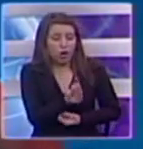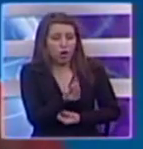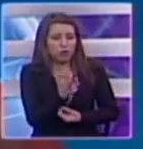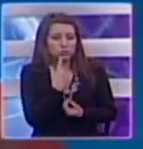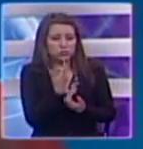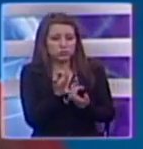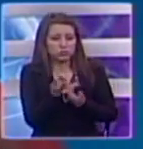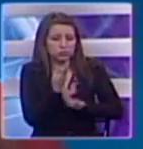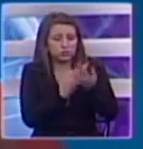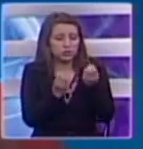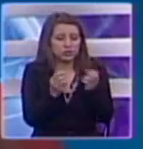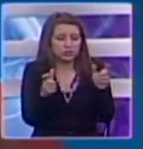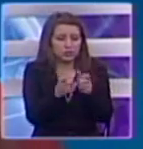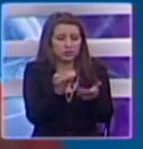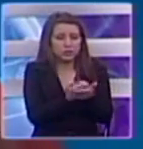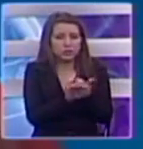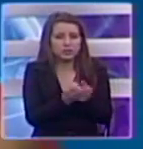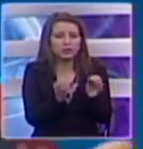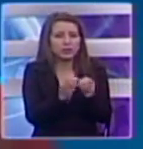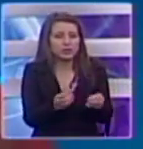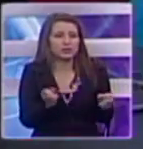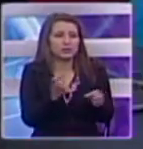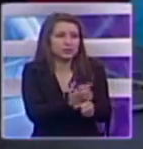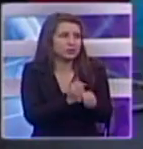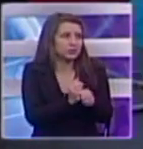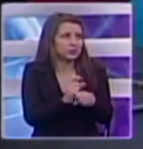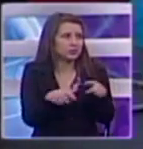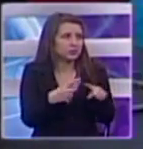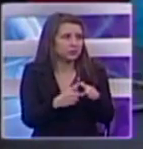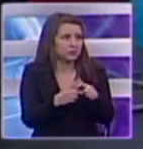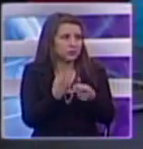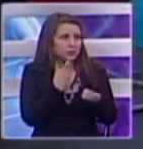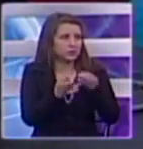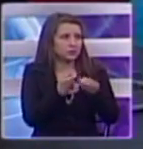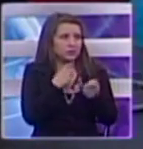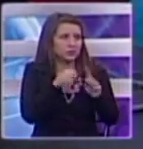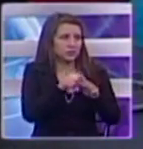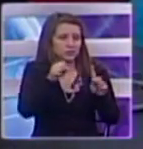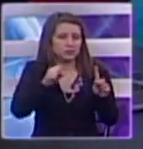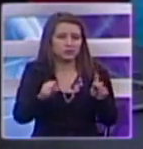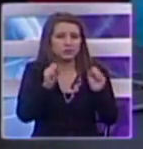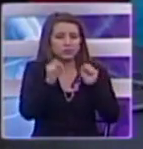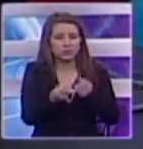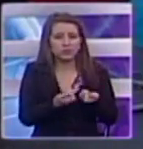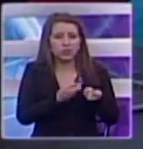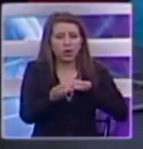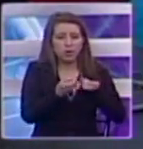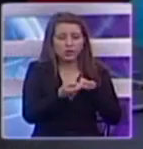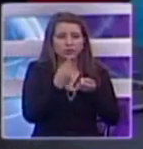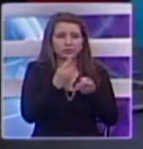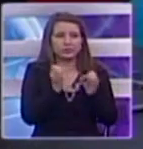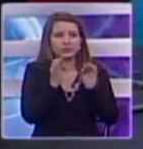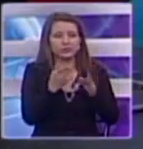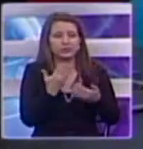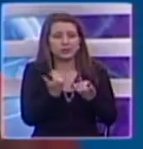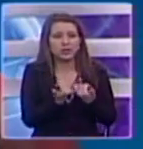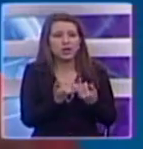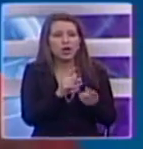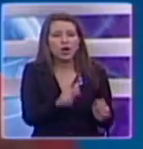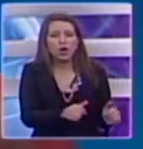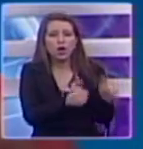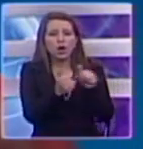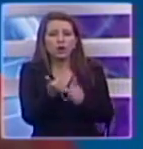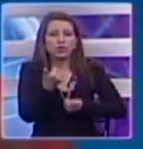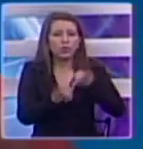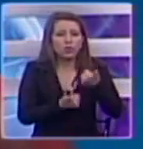la economía, de todas maneras hay seguridad en cuanto al manejo del sistema financiero. Y eso es un factor favorable. Ahora, los otros